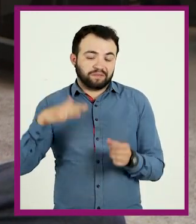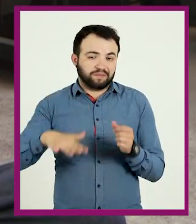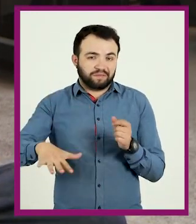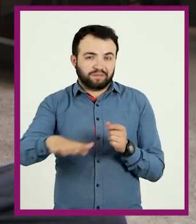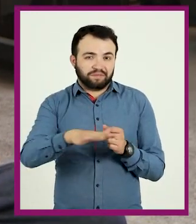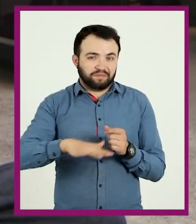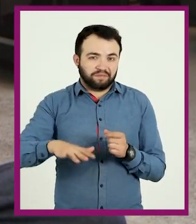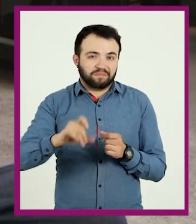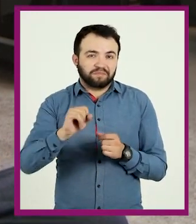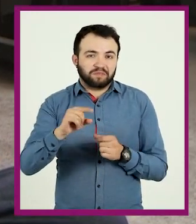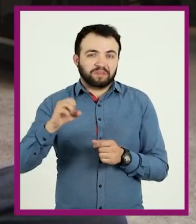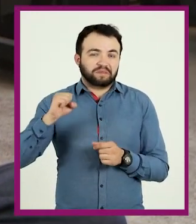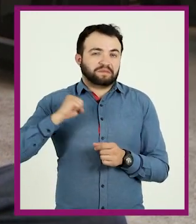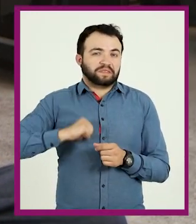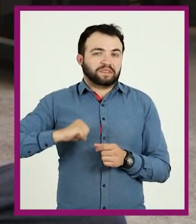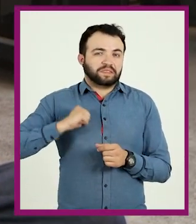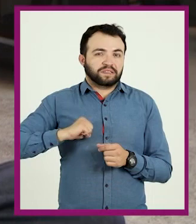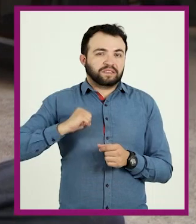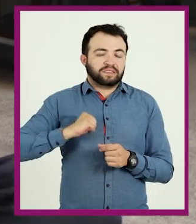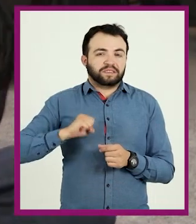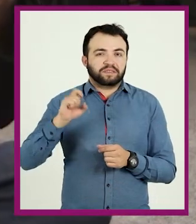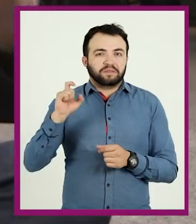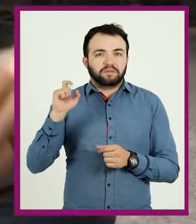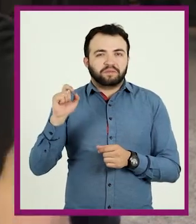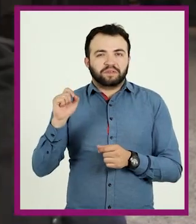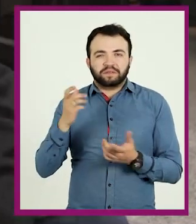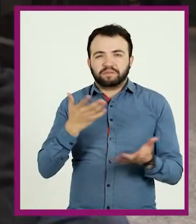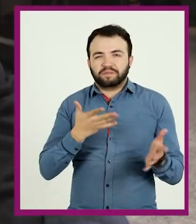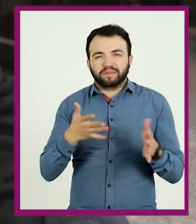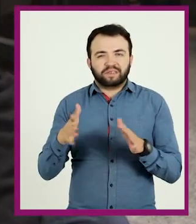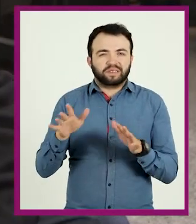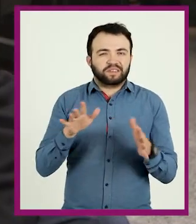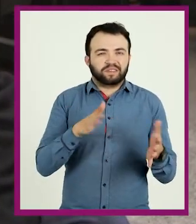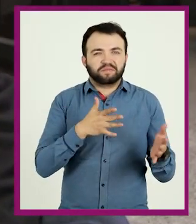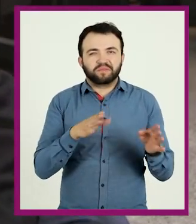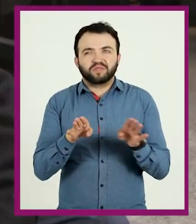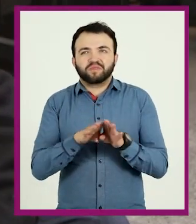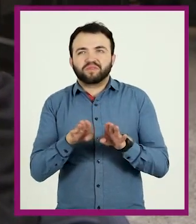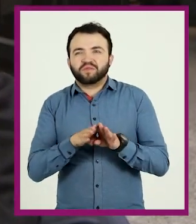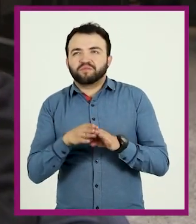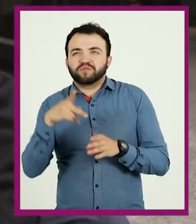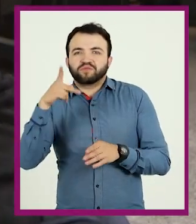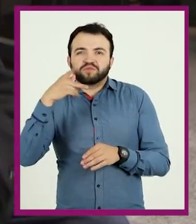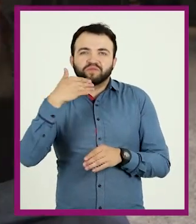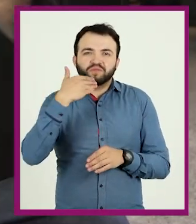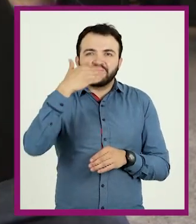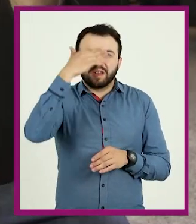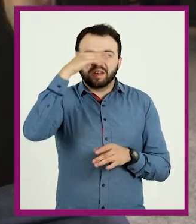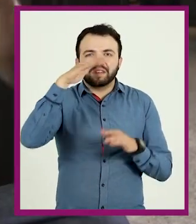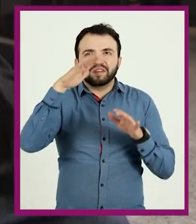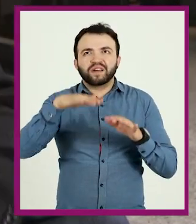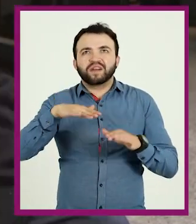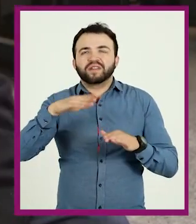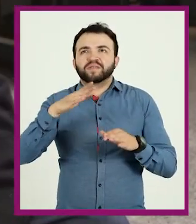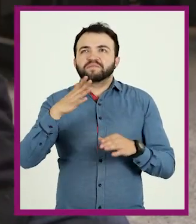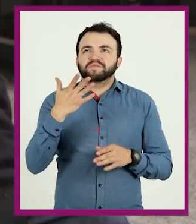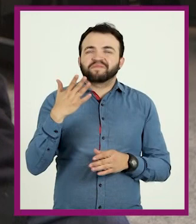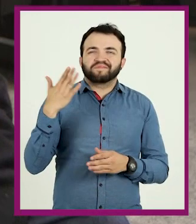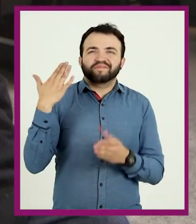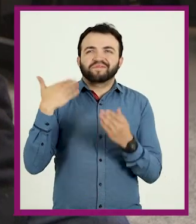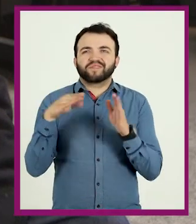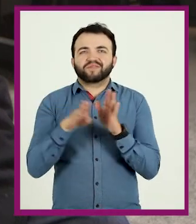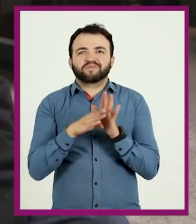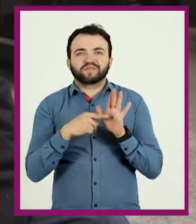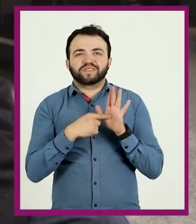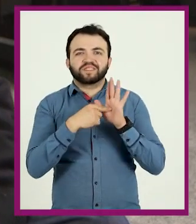local e internacional, pero se basa, digamos, en la tradición clásica de la música árabe y bueno, como ustedes escucharon,